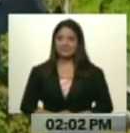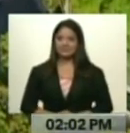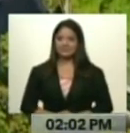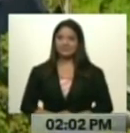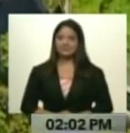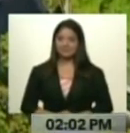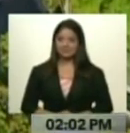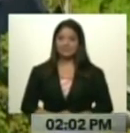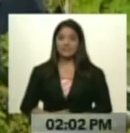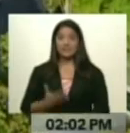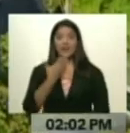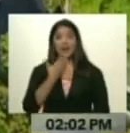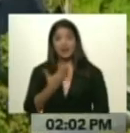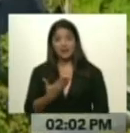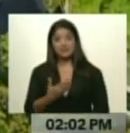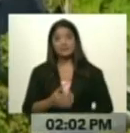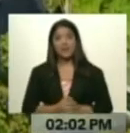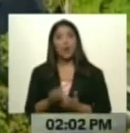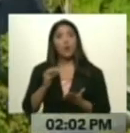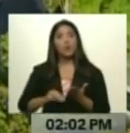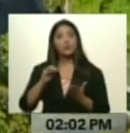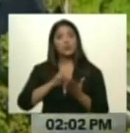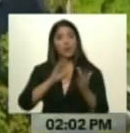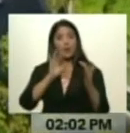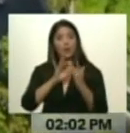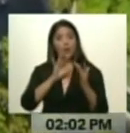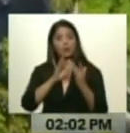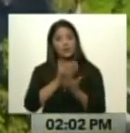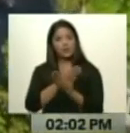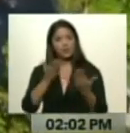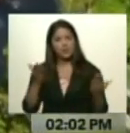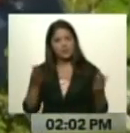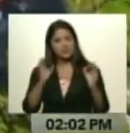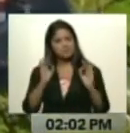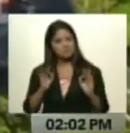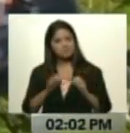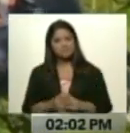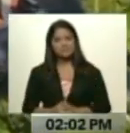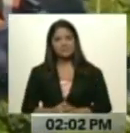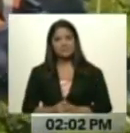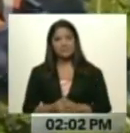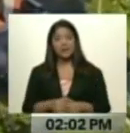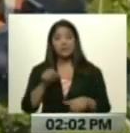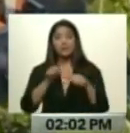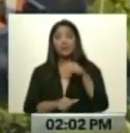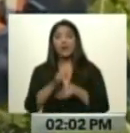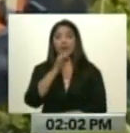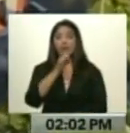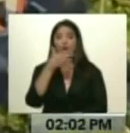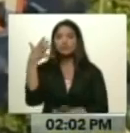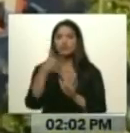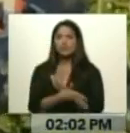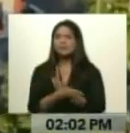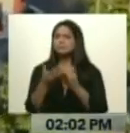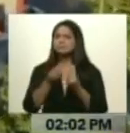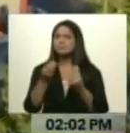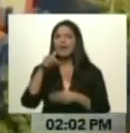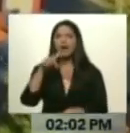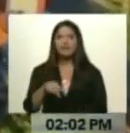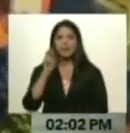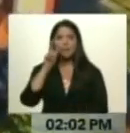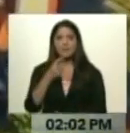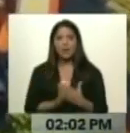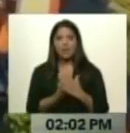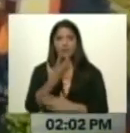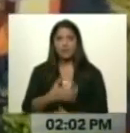Sí, gracias muchachos. Retomamos este contacto precisamente para ampliar información sobre lo que está sucediendo acá en el